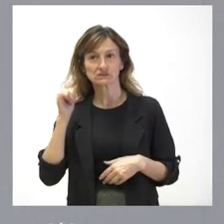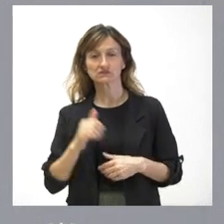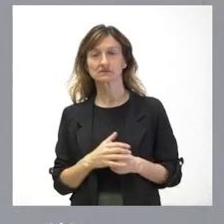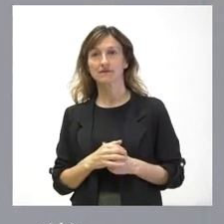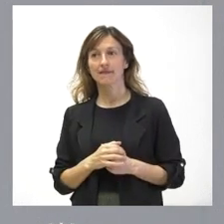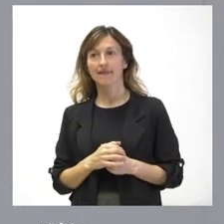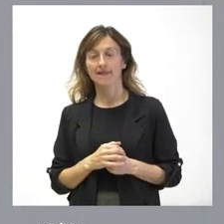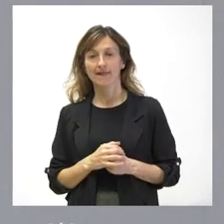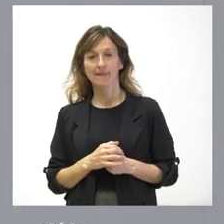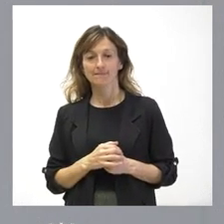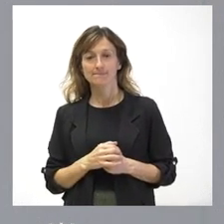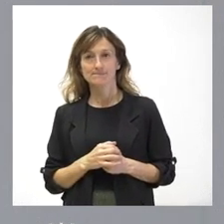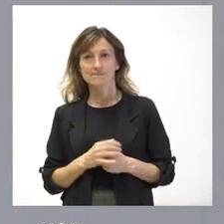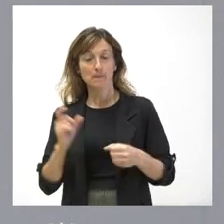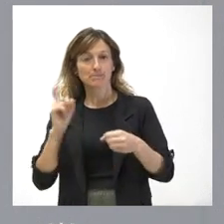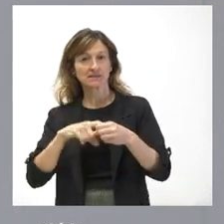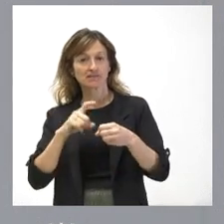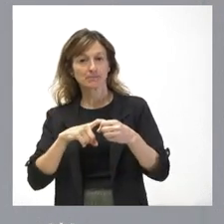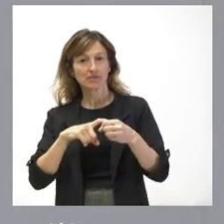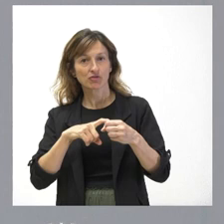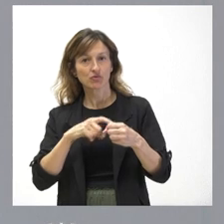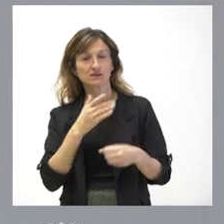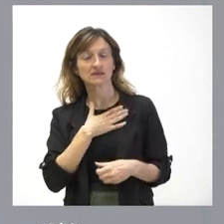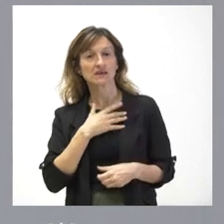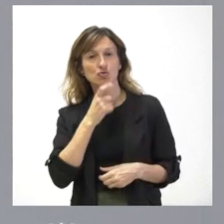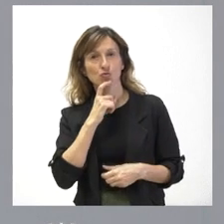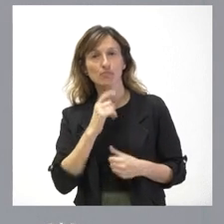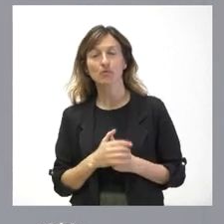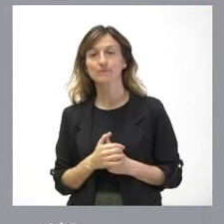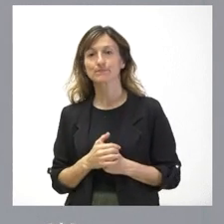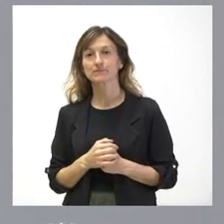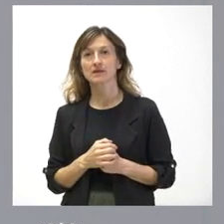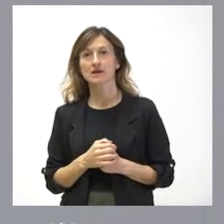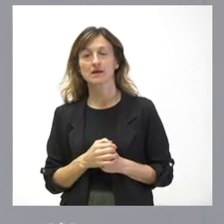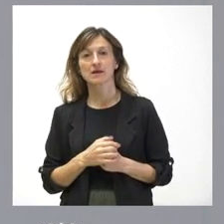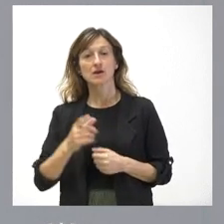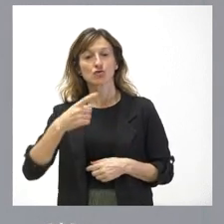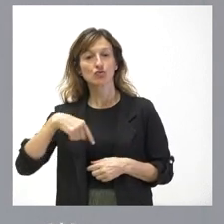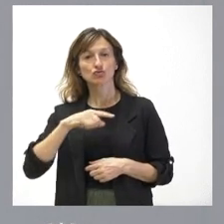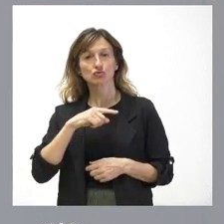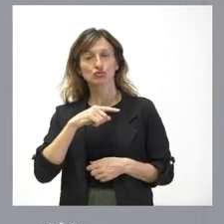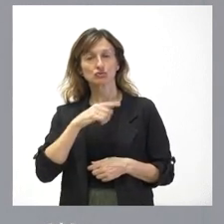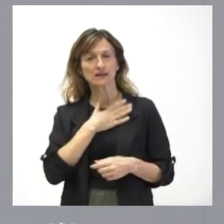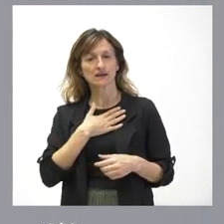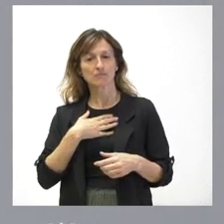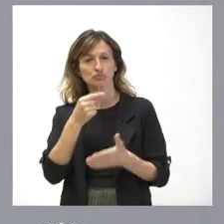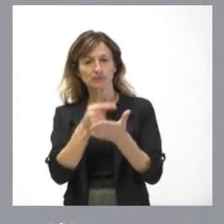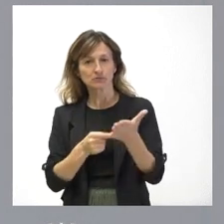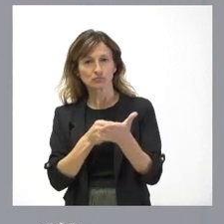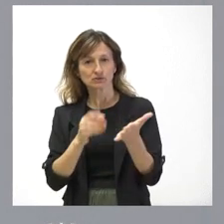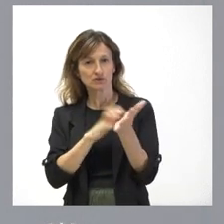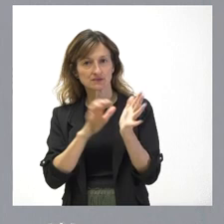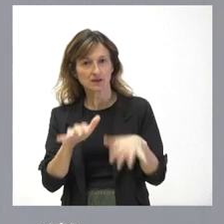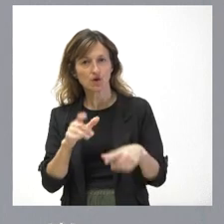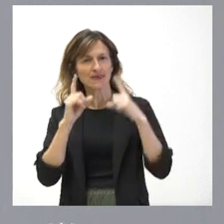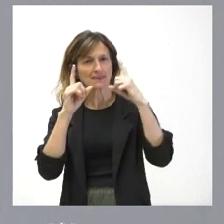propuestas Cuál es su voluntad de participación nosotros no renunciamos a tener un presupuesto para Castilla de León no renunciamos a tener un buen presupuesto lo